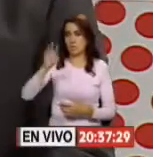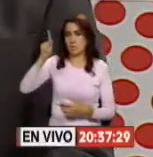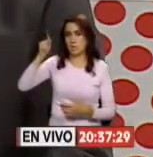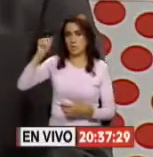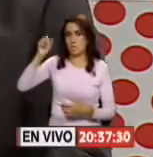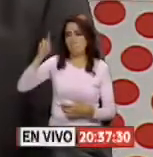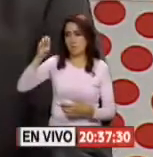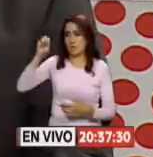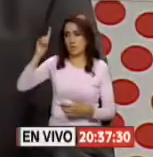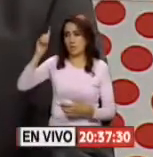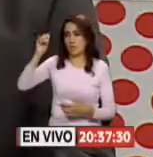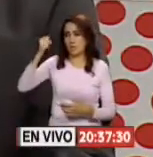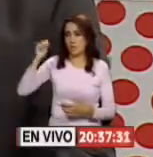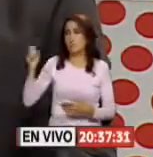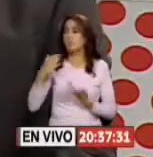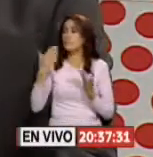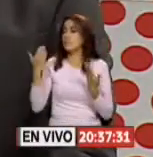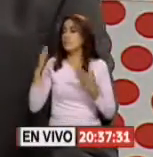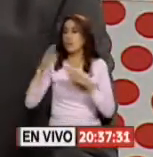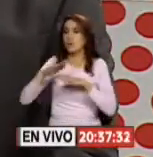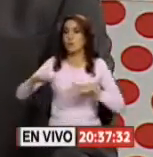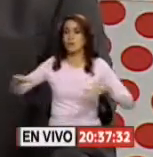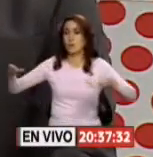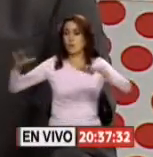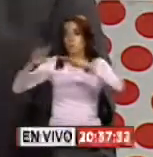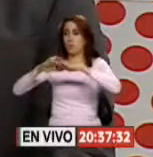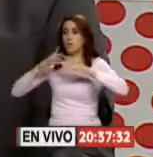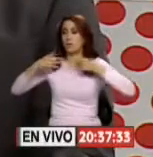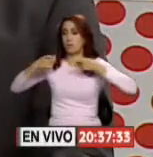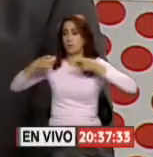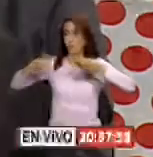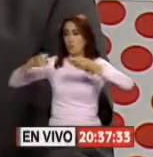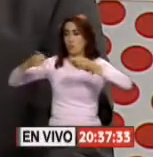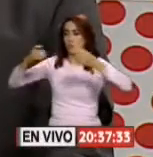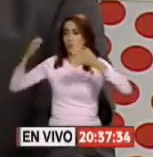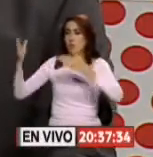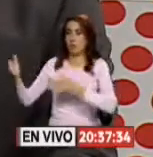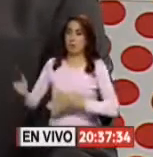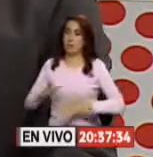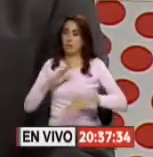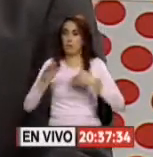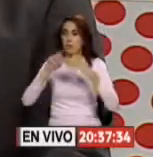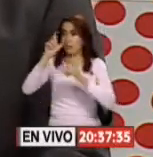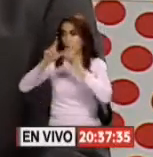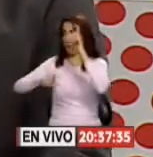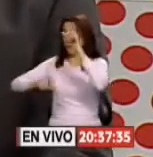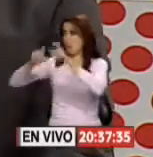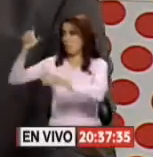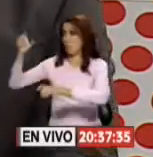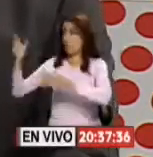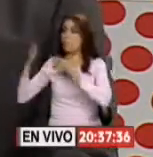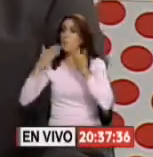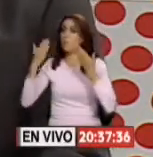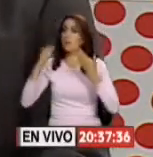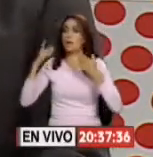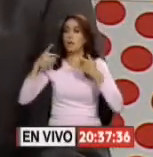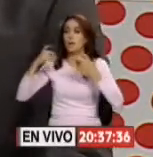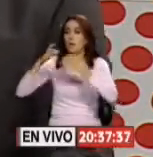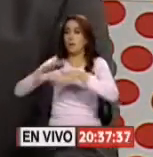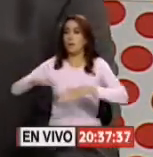de próstata metastásico. ¿Qué quiere decir? Que el cáncer está diseminado por todo el cuerpo y requiere un medicamento que se llama